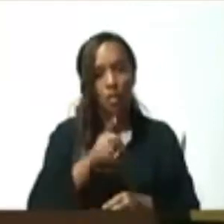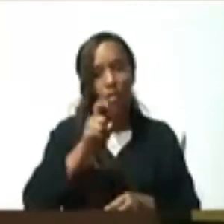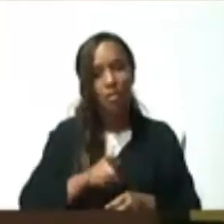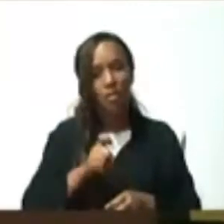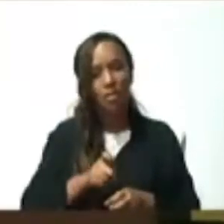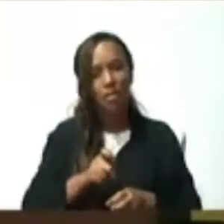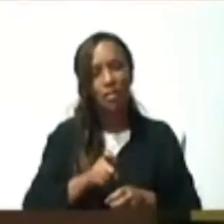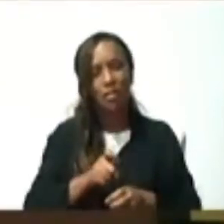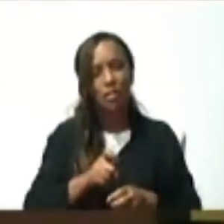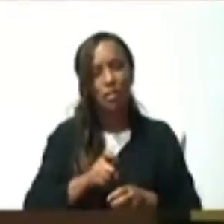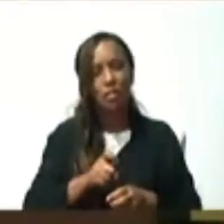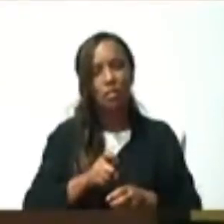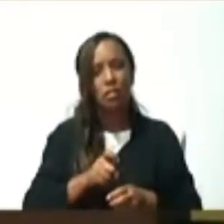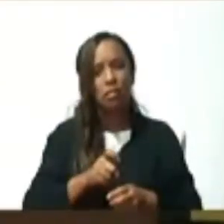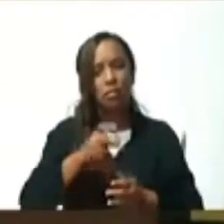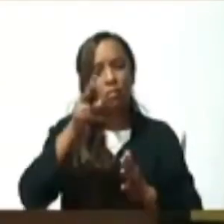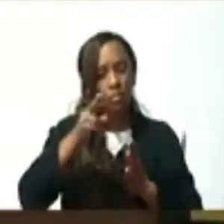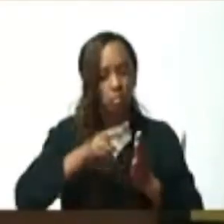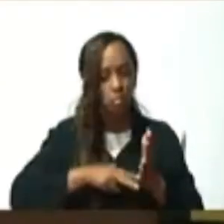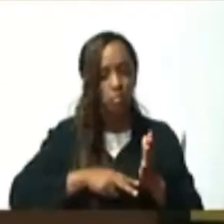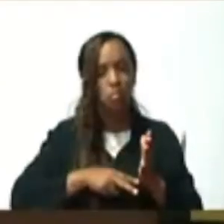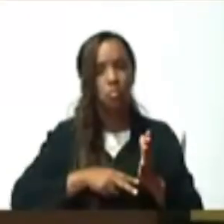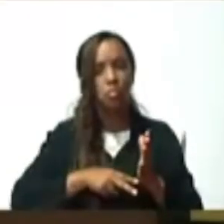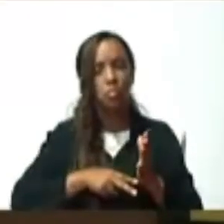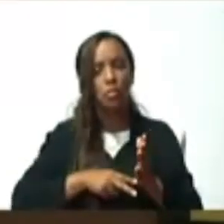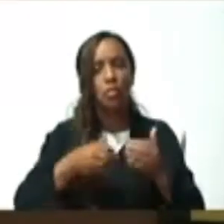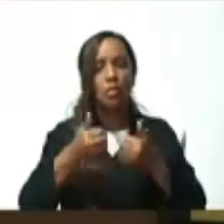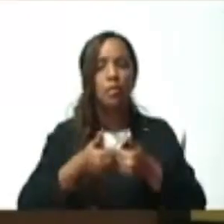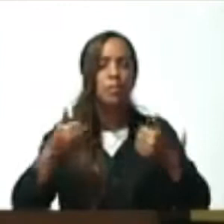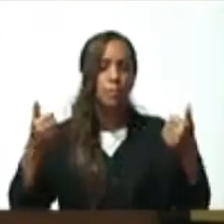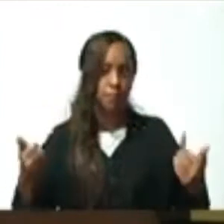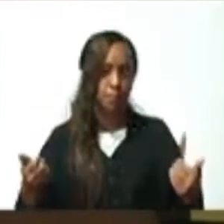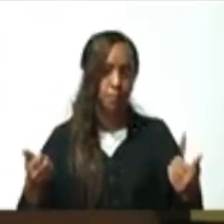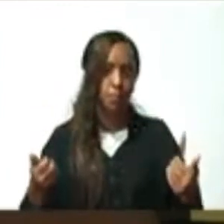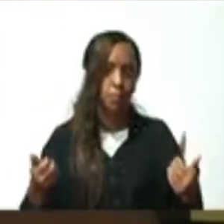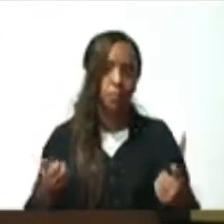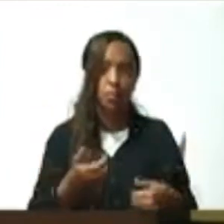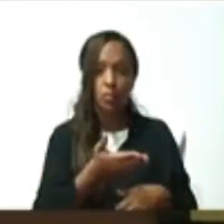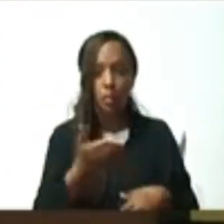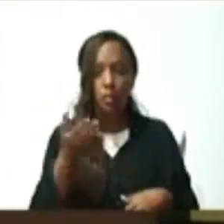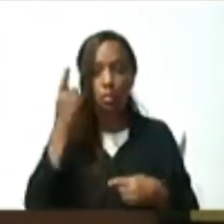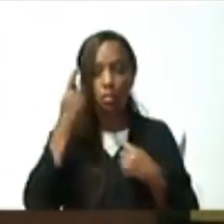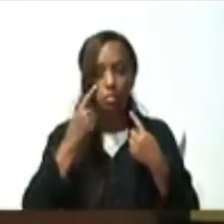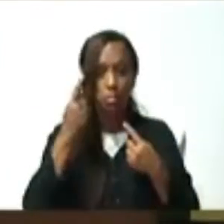la aprobación de esta. Yo puedo someter para que el personal de secretaría la vaya buscando.